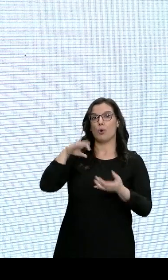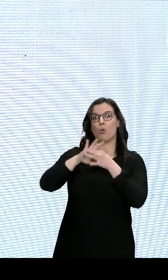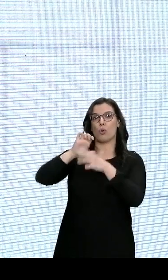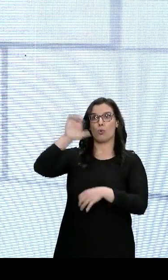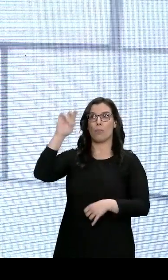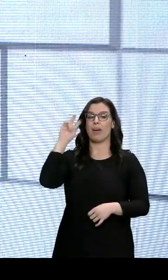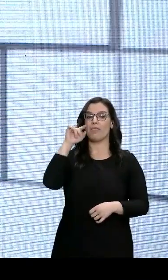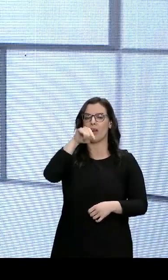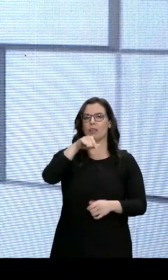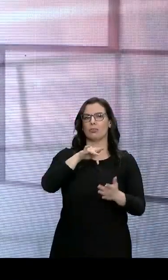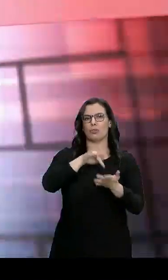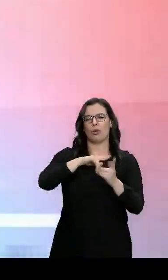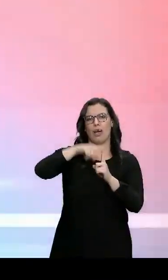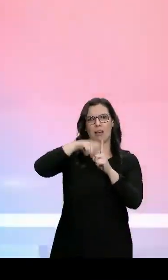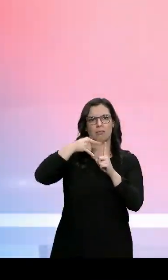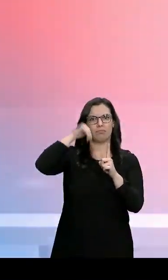de alto riesgo.